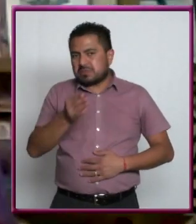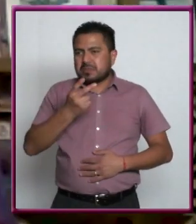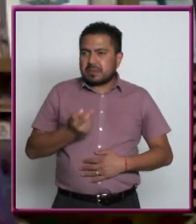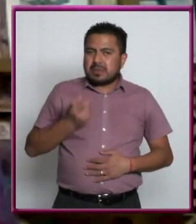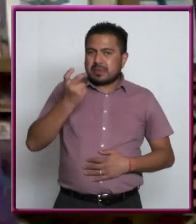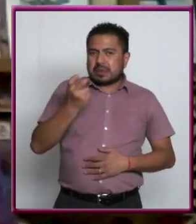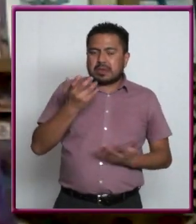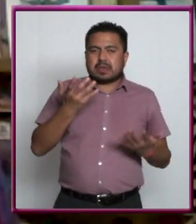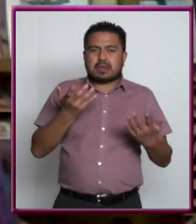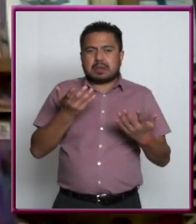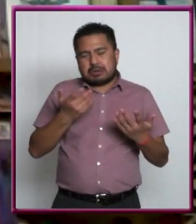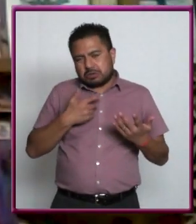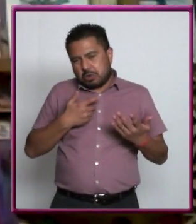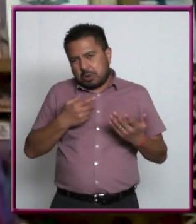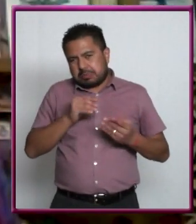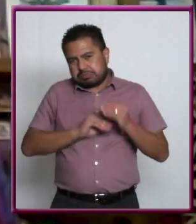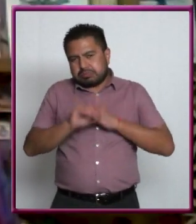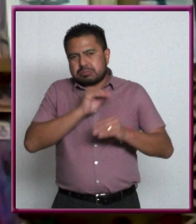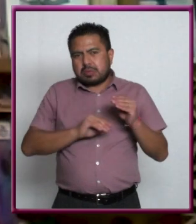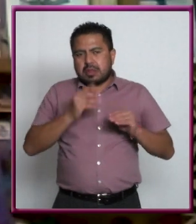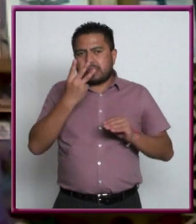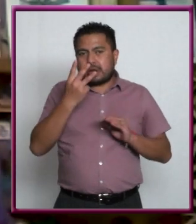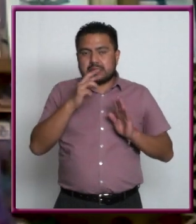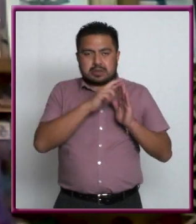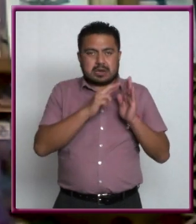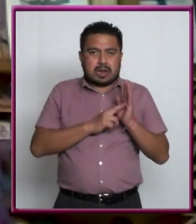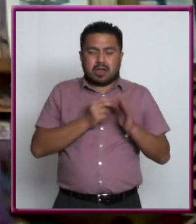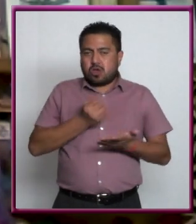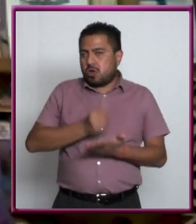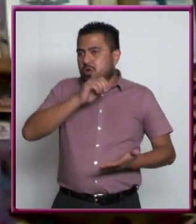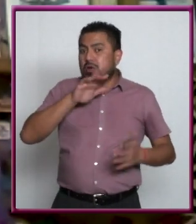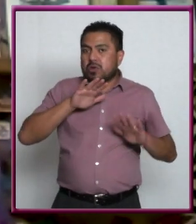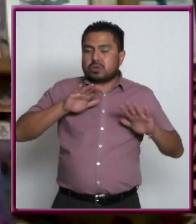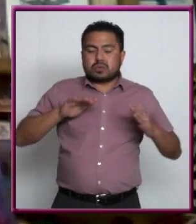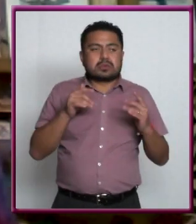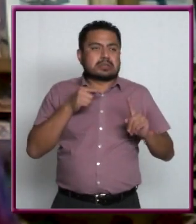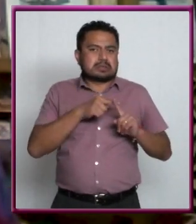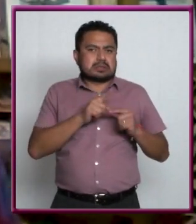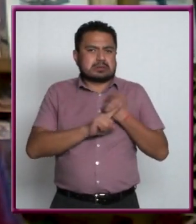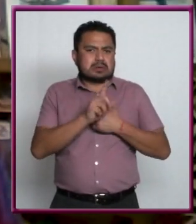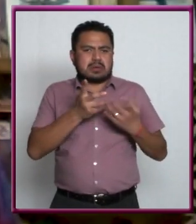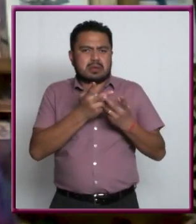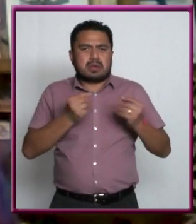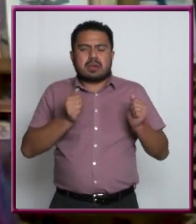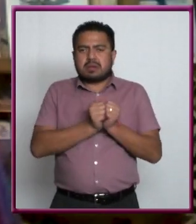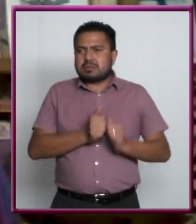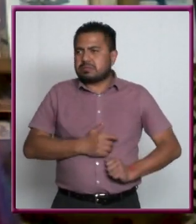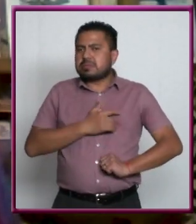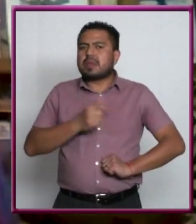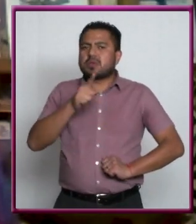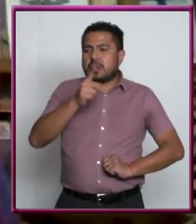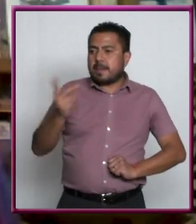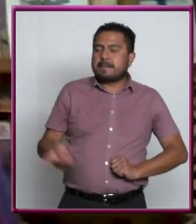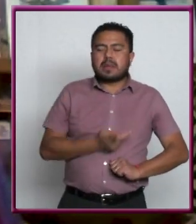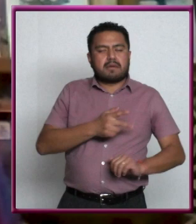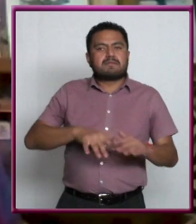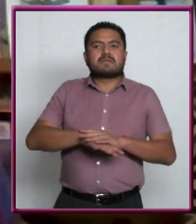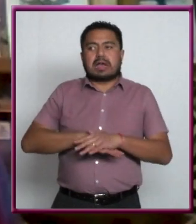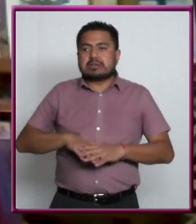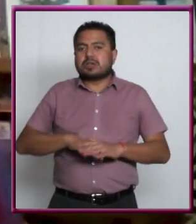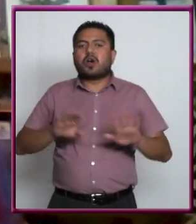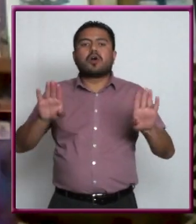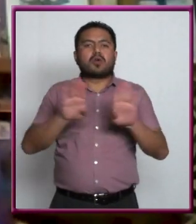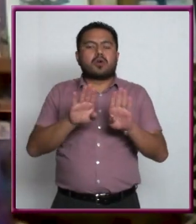Bueno, ahí manejamos en sexología nuestras 3 reglas de oro, que eso nos van a resolver la vida en ese sentido, porque tu pregunta